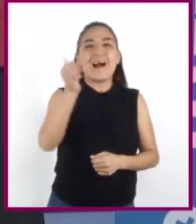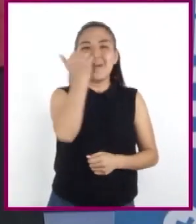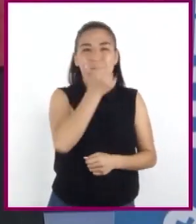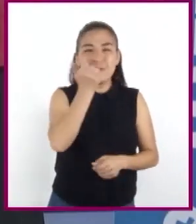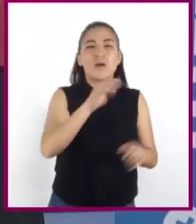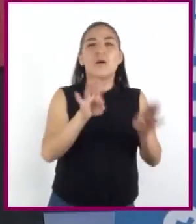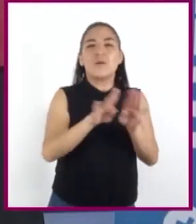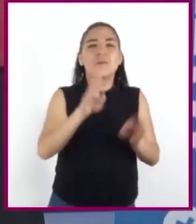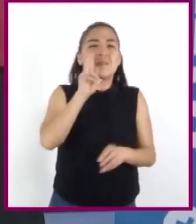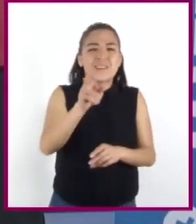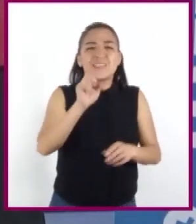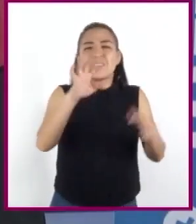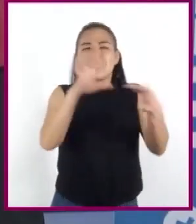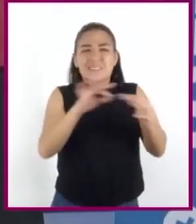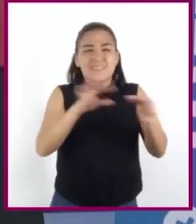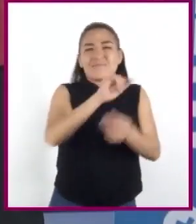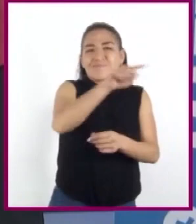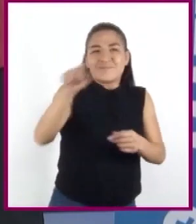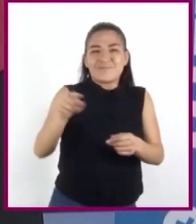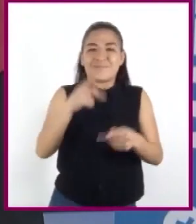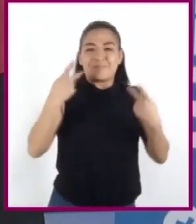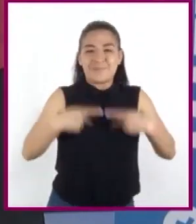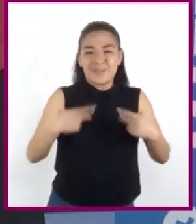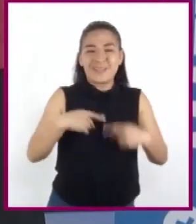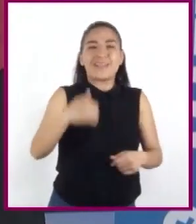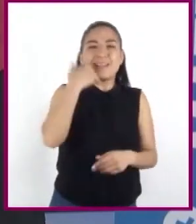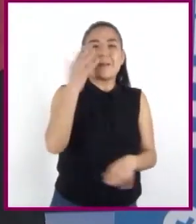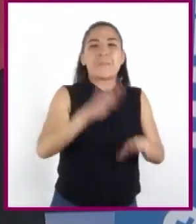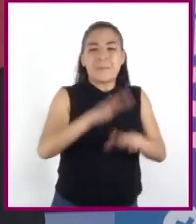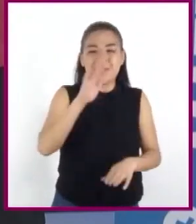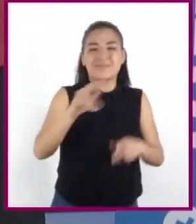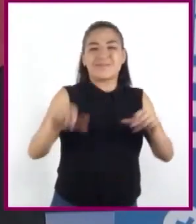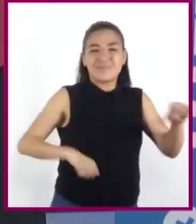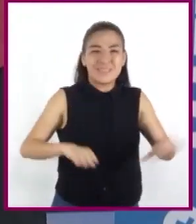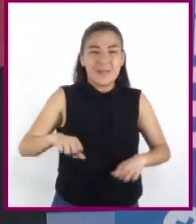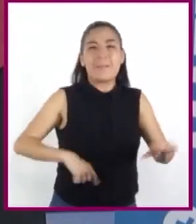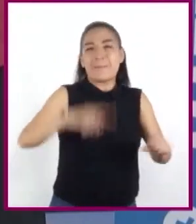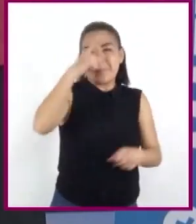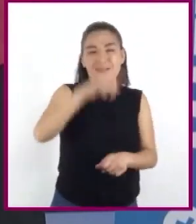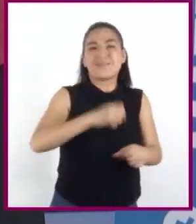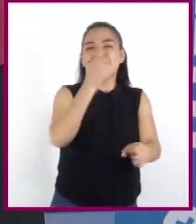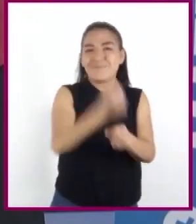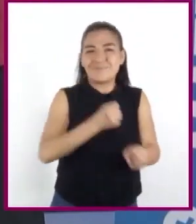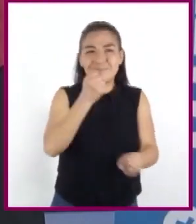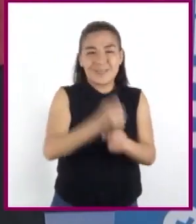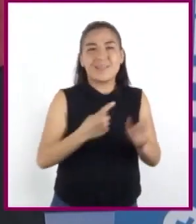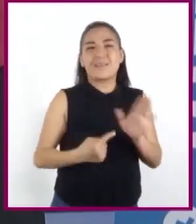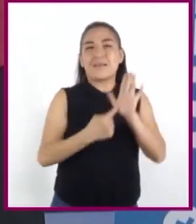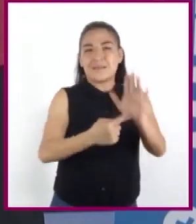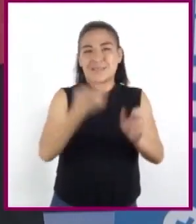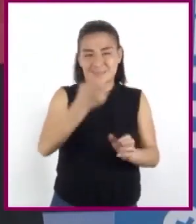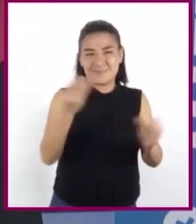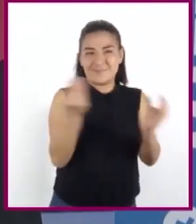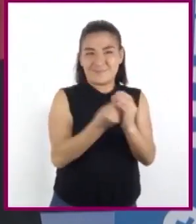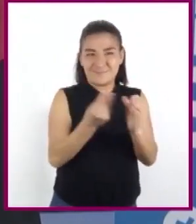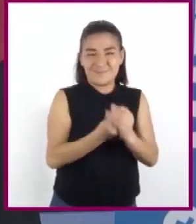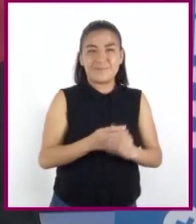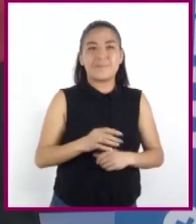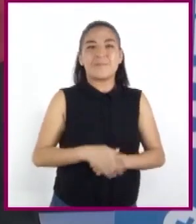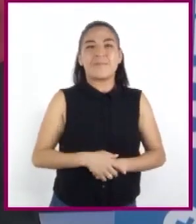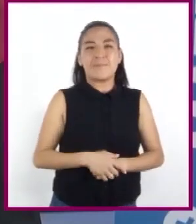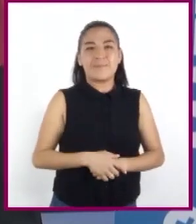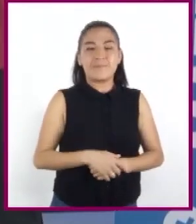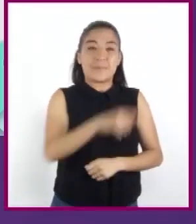hemos recibido comentarios de muchos de ustedes pidiendo más ejercicios para practicar lo que mostramos en estos programas. Así que,